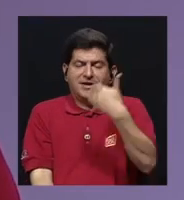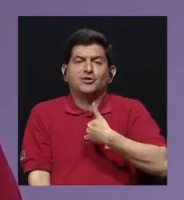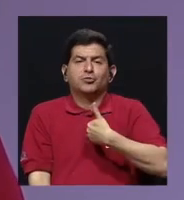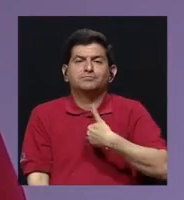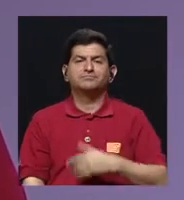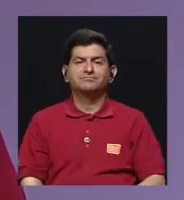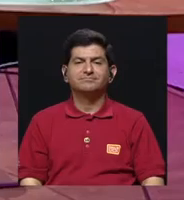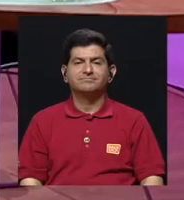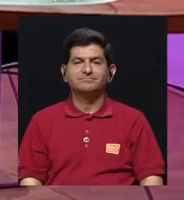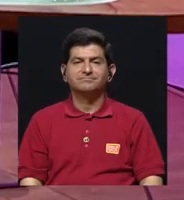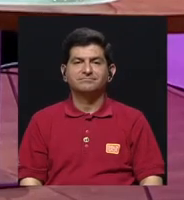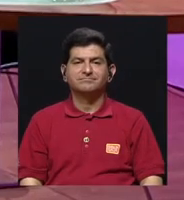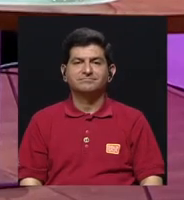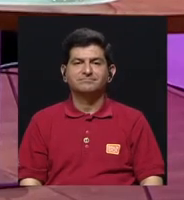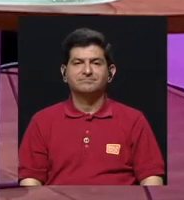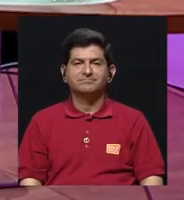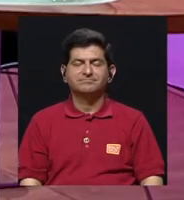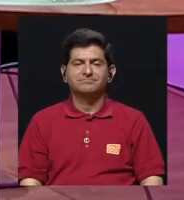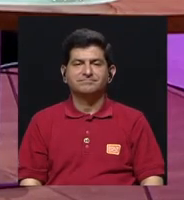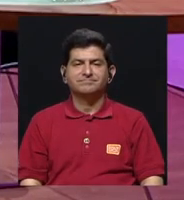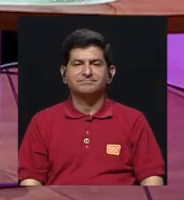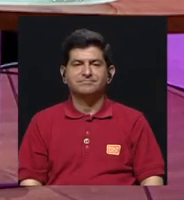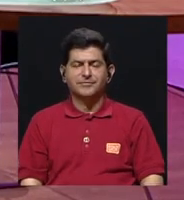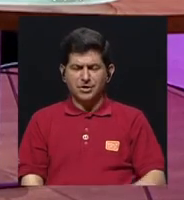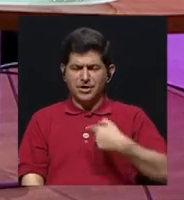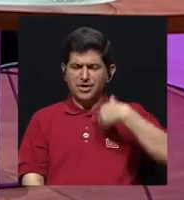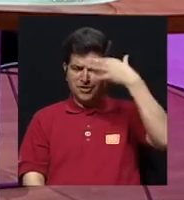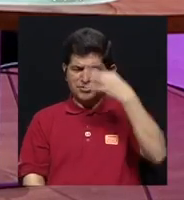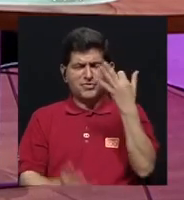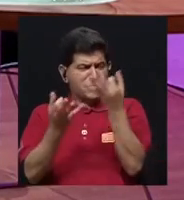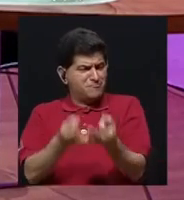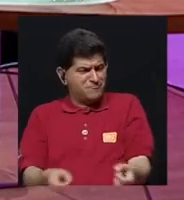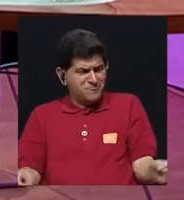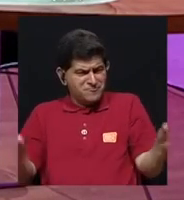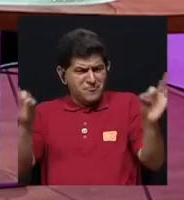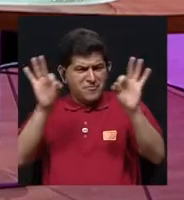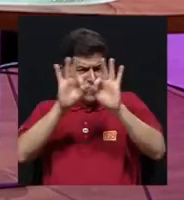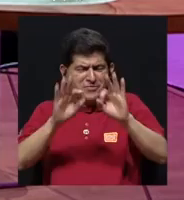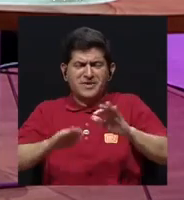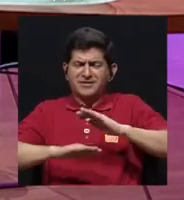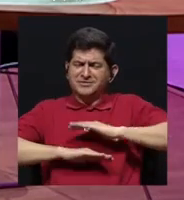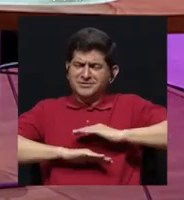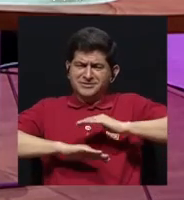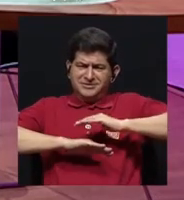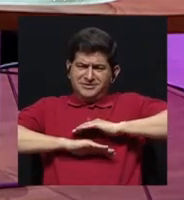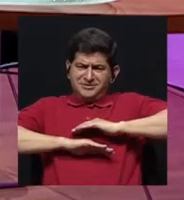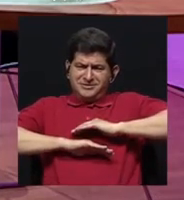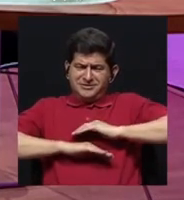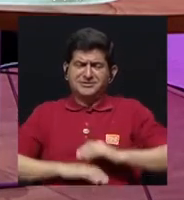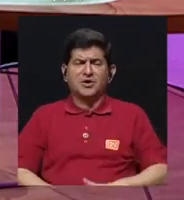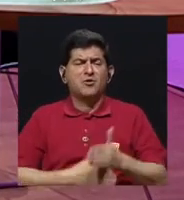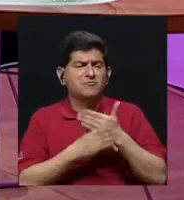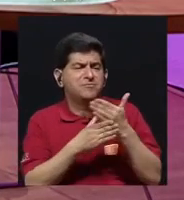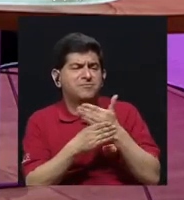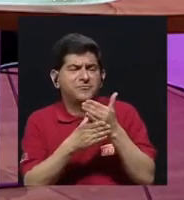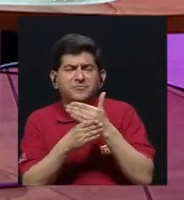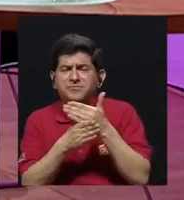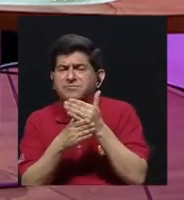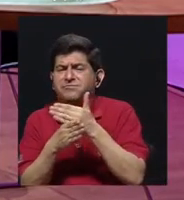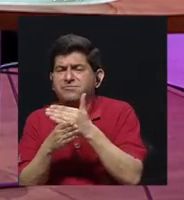ese sentido, pues para mí ha sido sumamente importante, satisfactorio, poder compartir